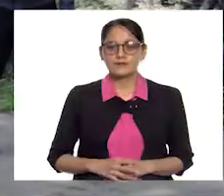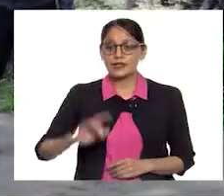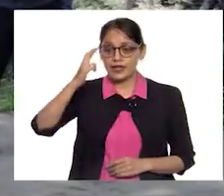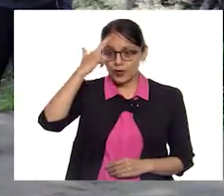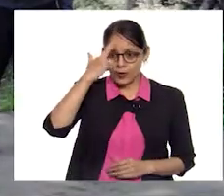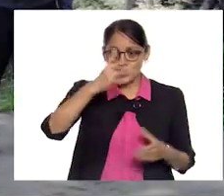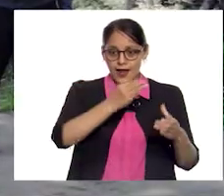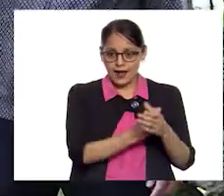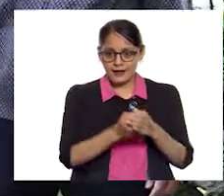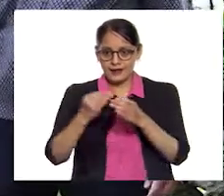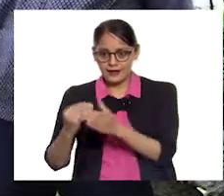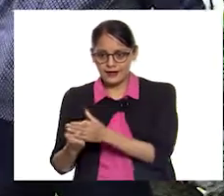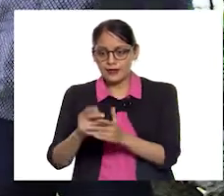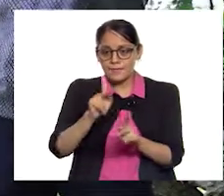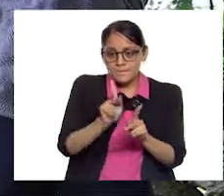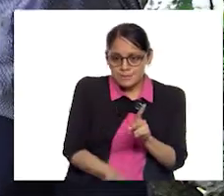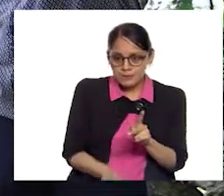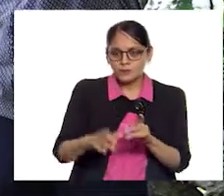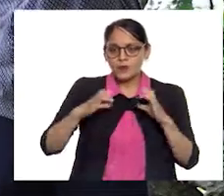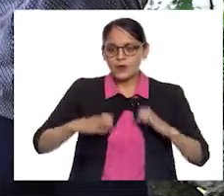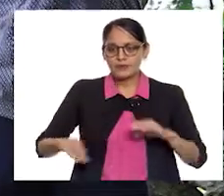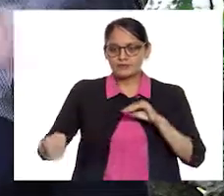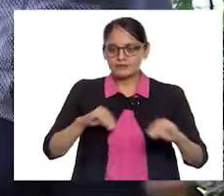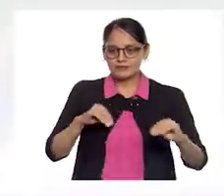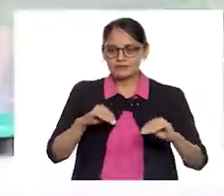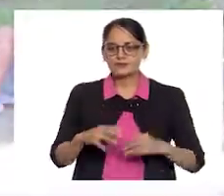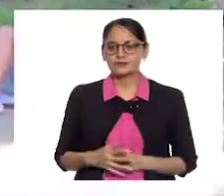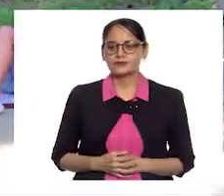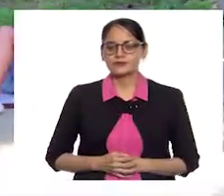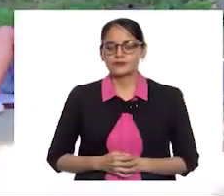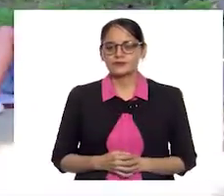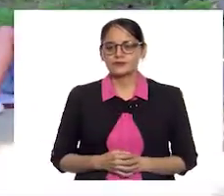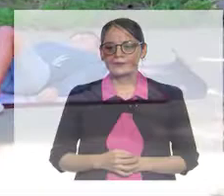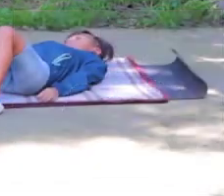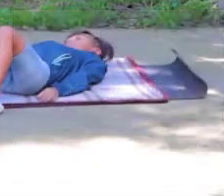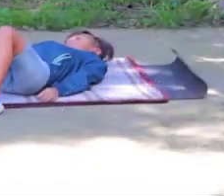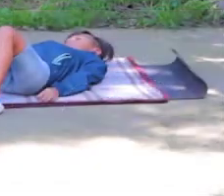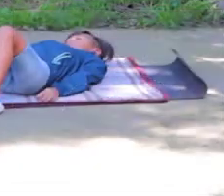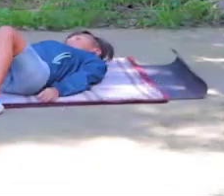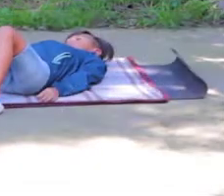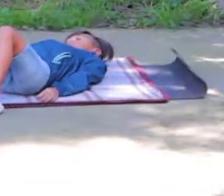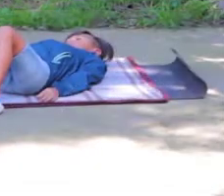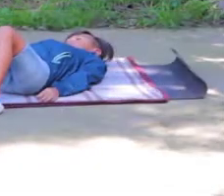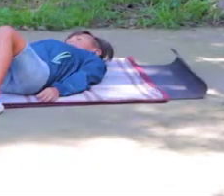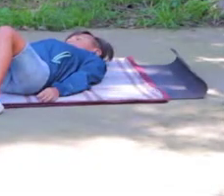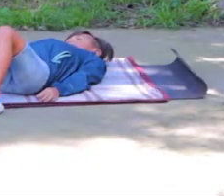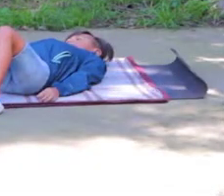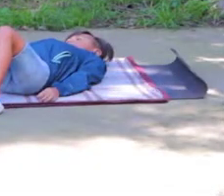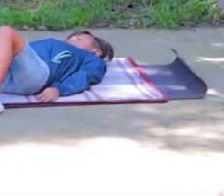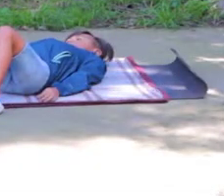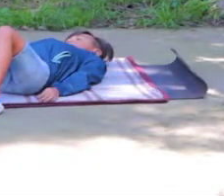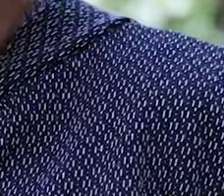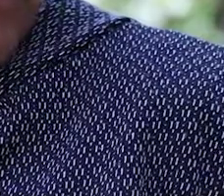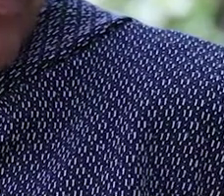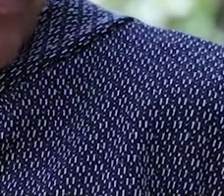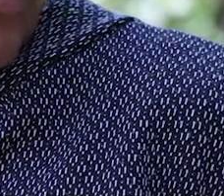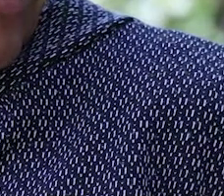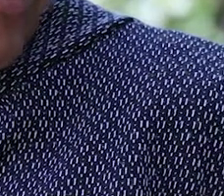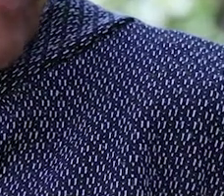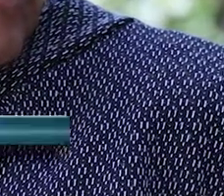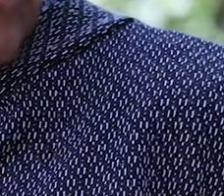Recuerda, entre clase y clase, activa tu cuerpo. Elevación de cadera para trabajar el glúteo. Nos vamos a